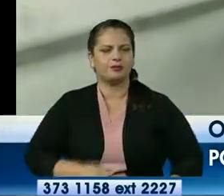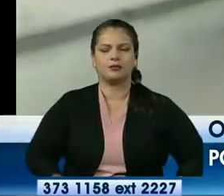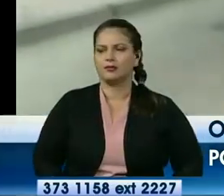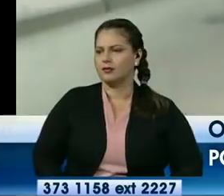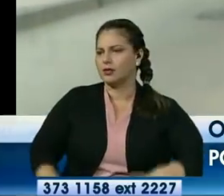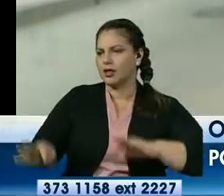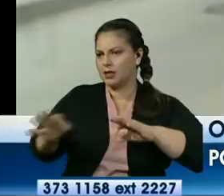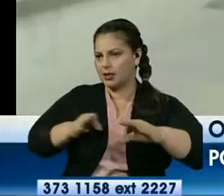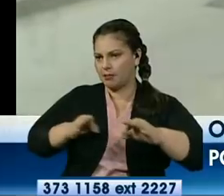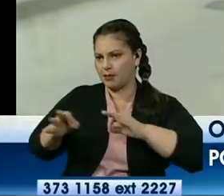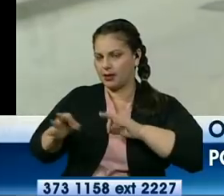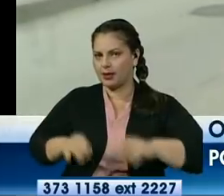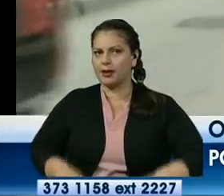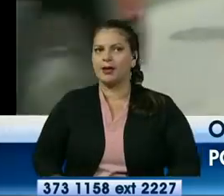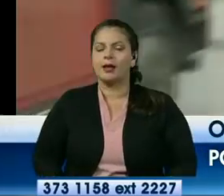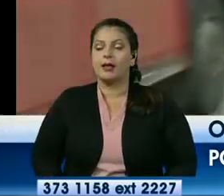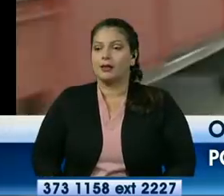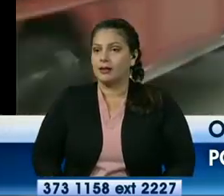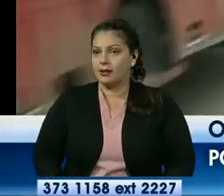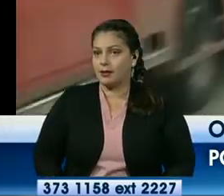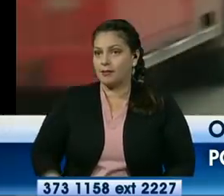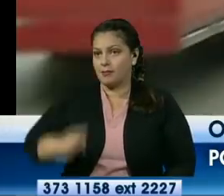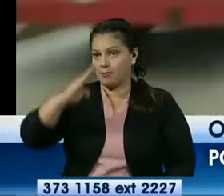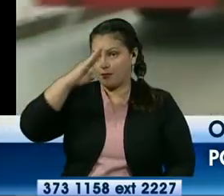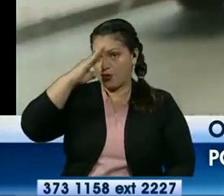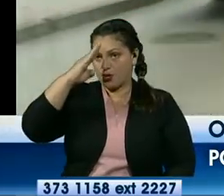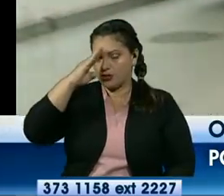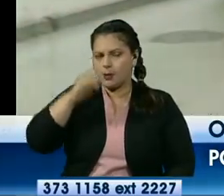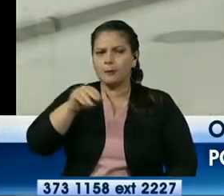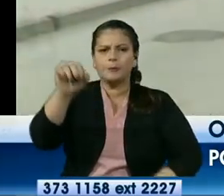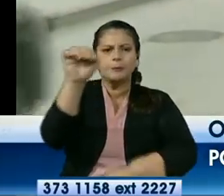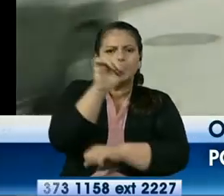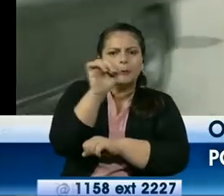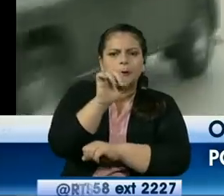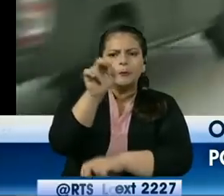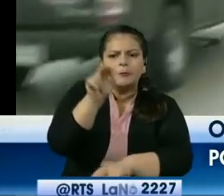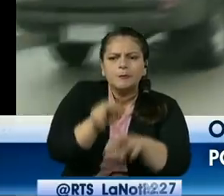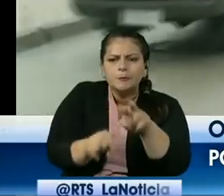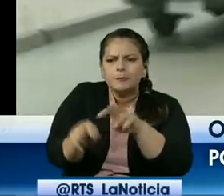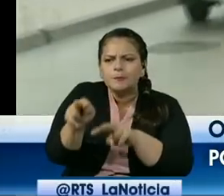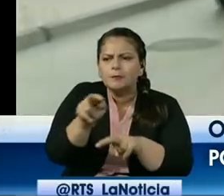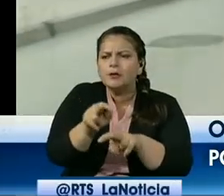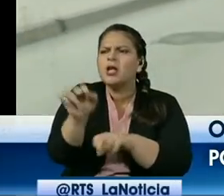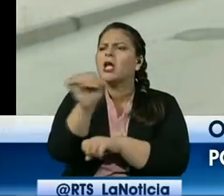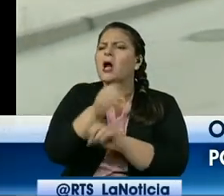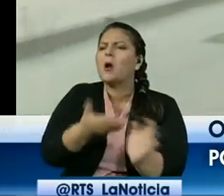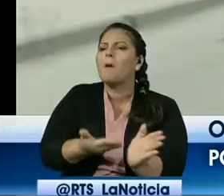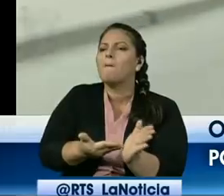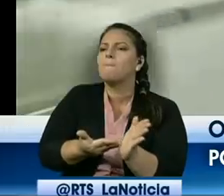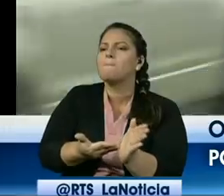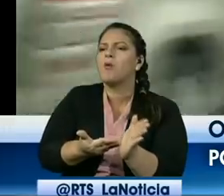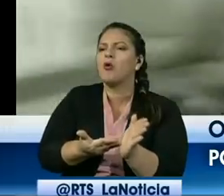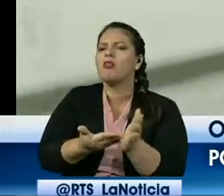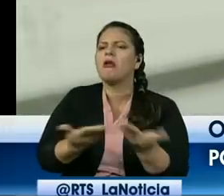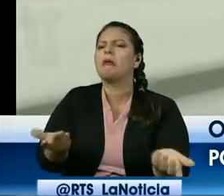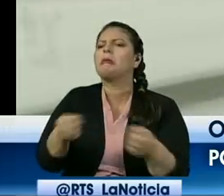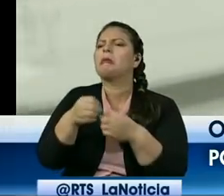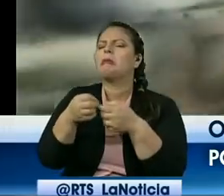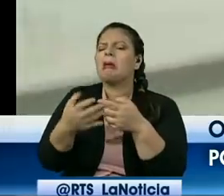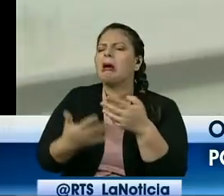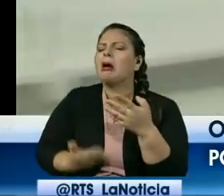a un perfil específico de vehículos. Si se ha dado cuenta, los vehículos que paramos tienen unas características especiales que todos